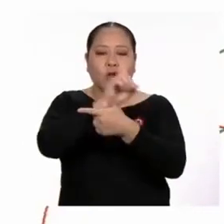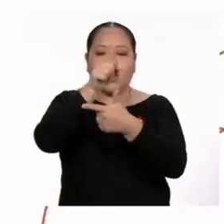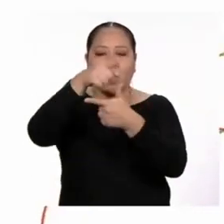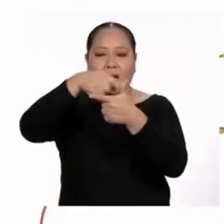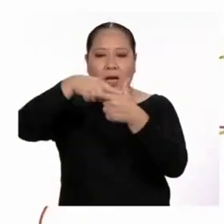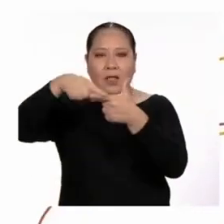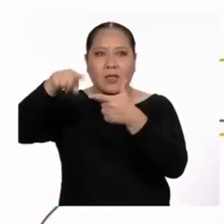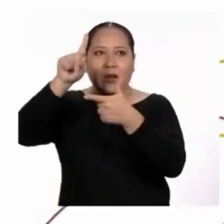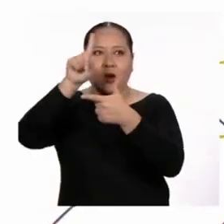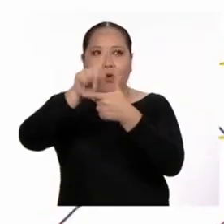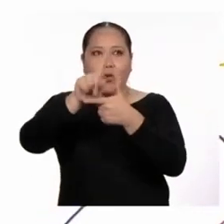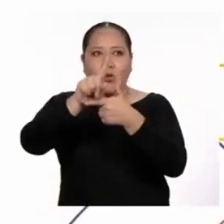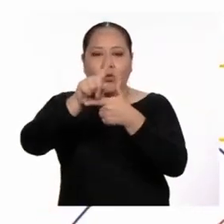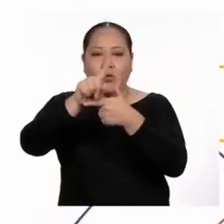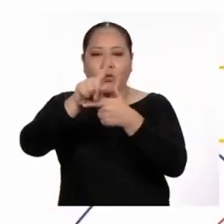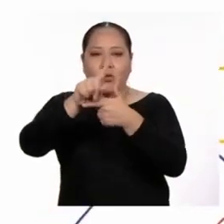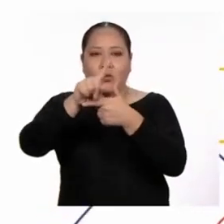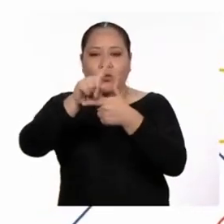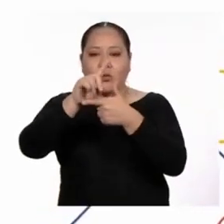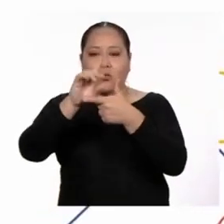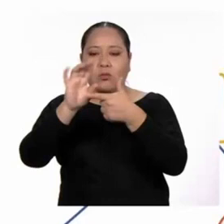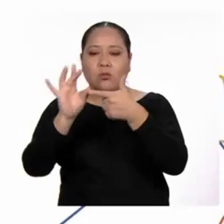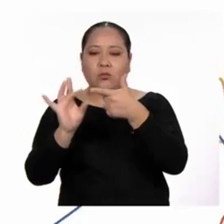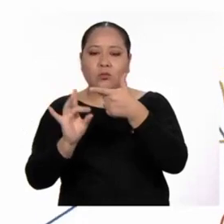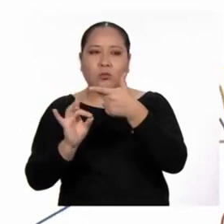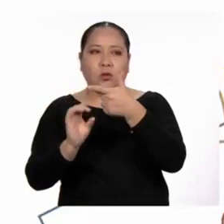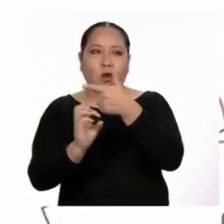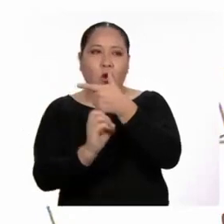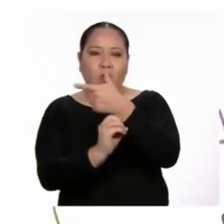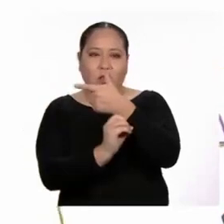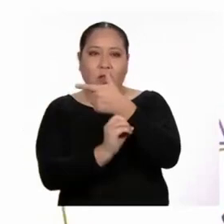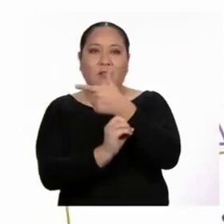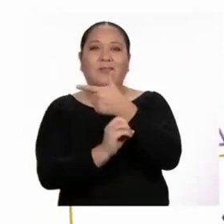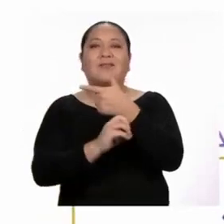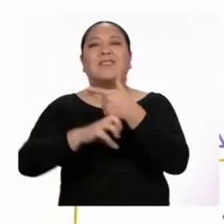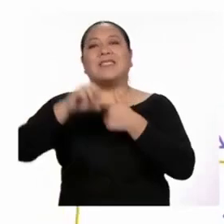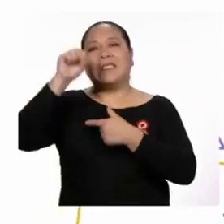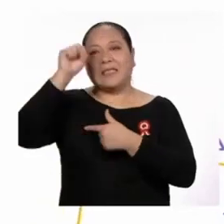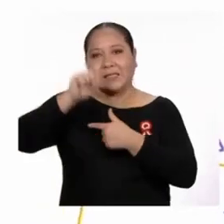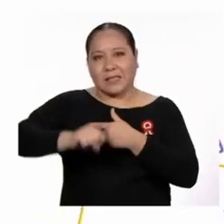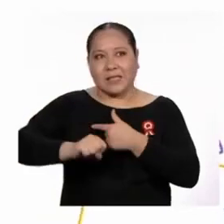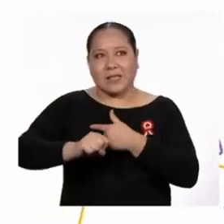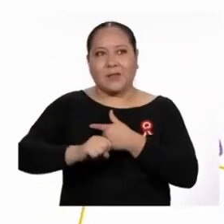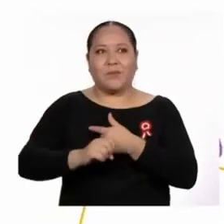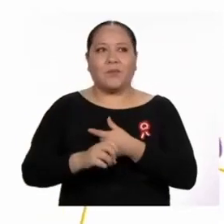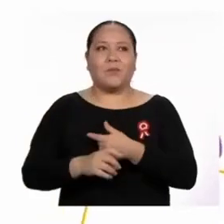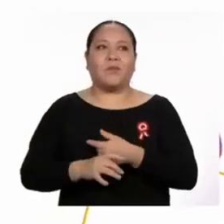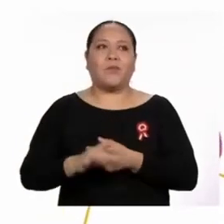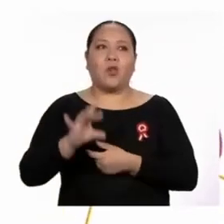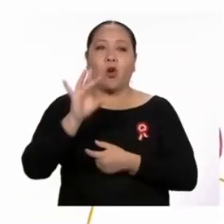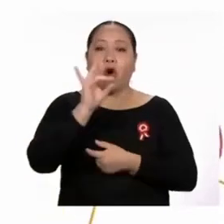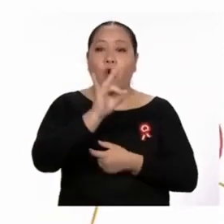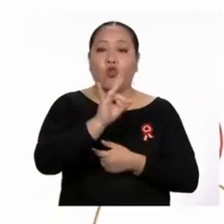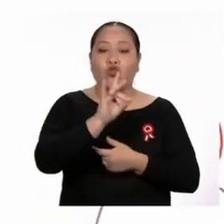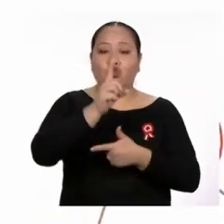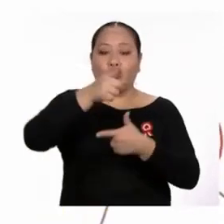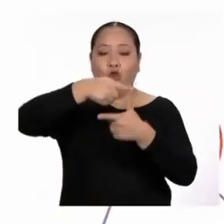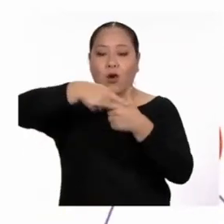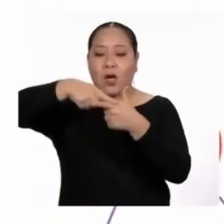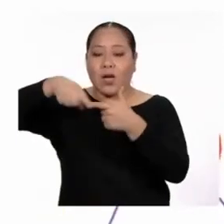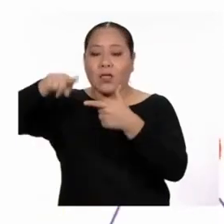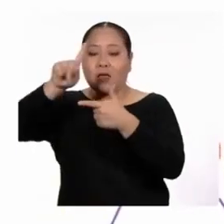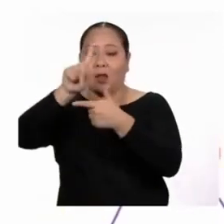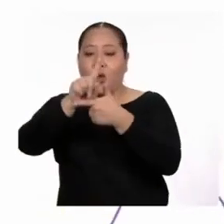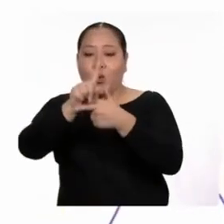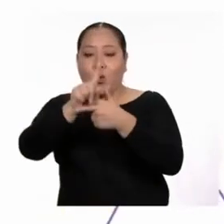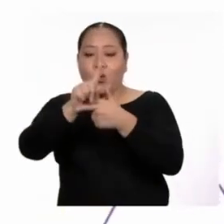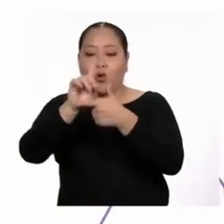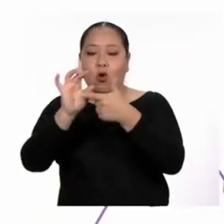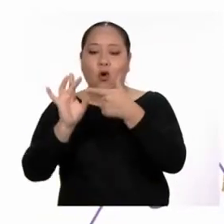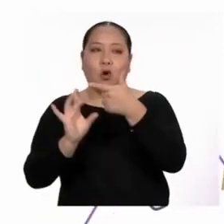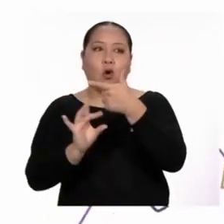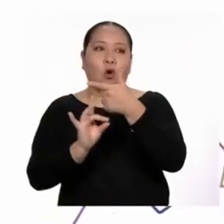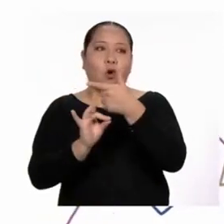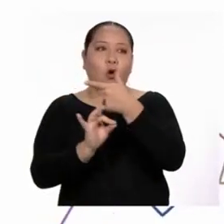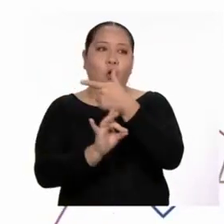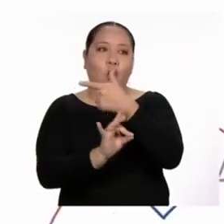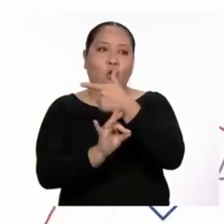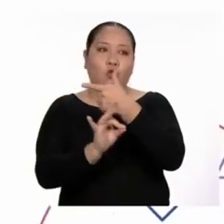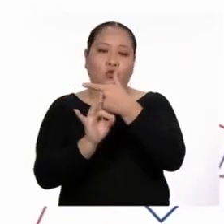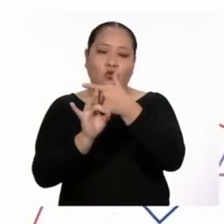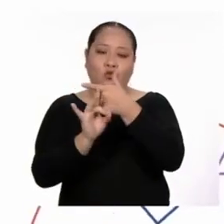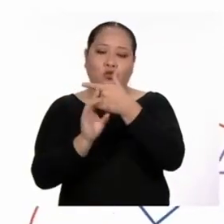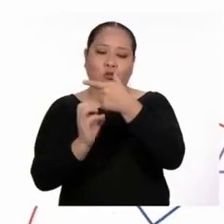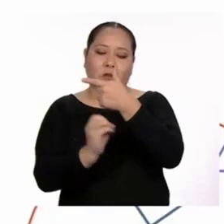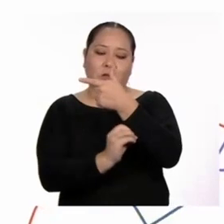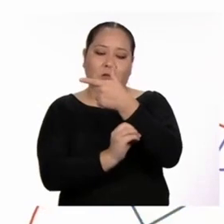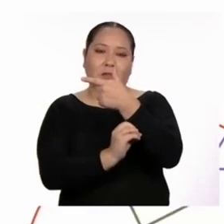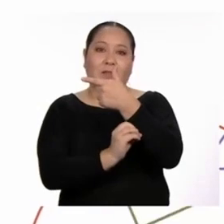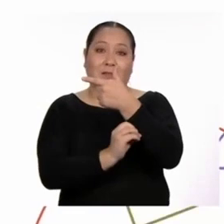¿el residuo es 0? Sí, porque 8 entre 1 es 8 y el residuo es